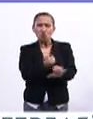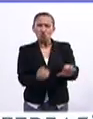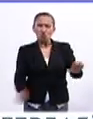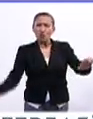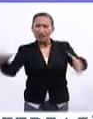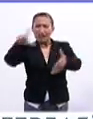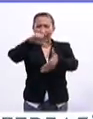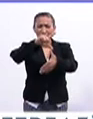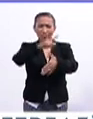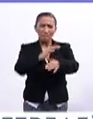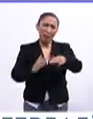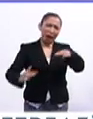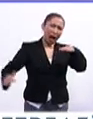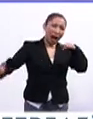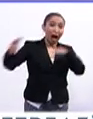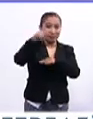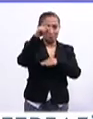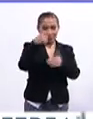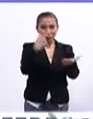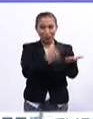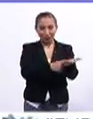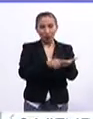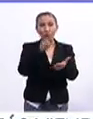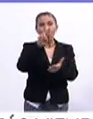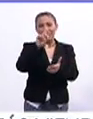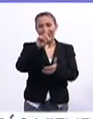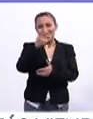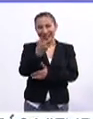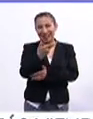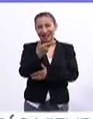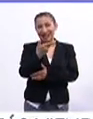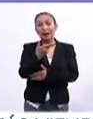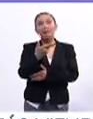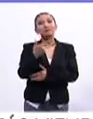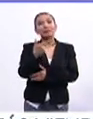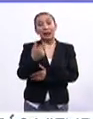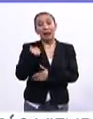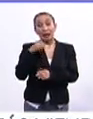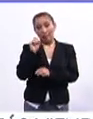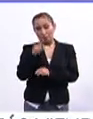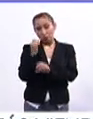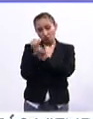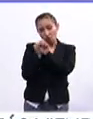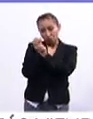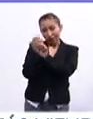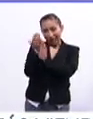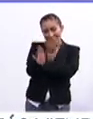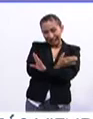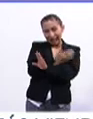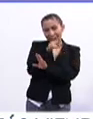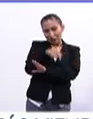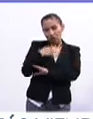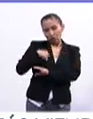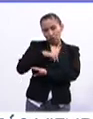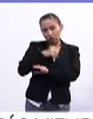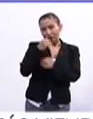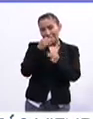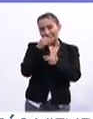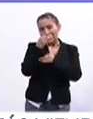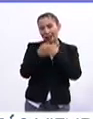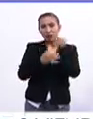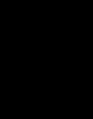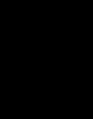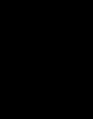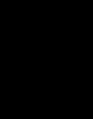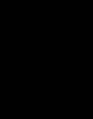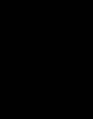América Latina, que es parte de la Universidad de Guadalajara. Y bueno, en el marco de la cobertura que se realizó por parte de la Agencia Informativa de Educación